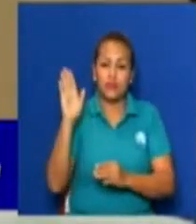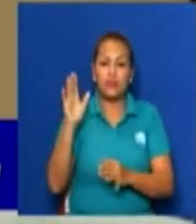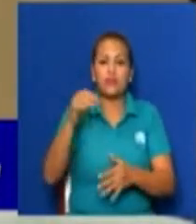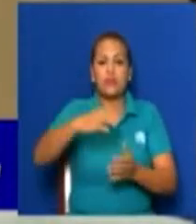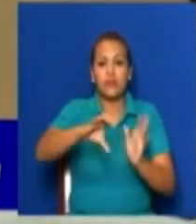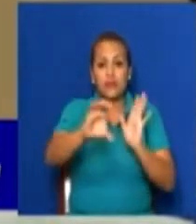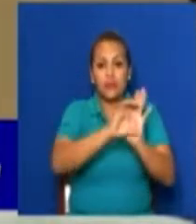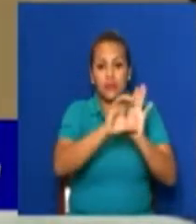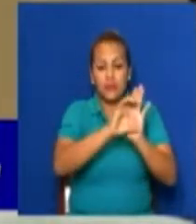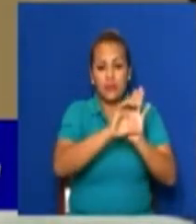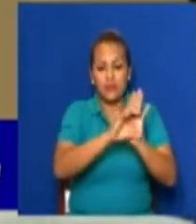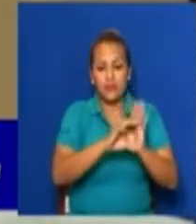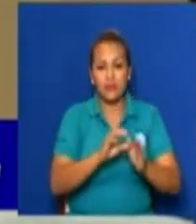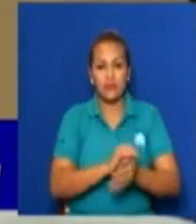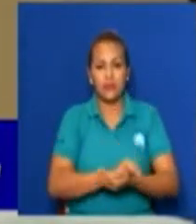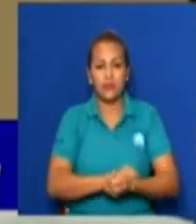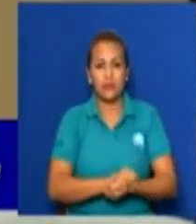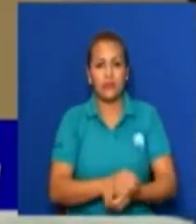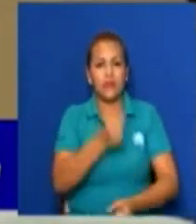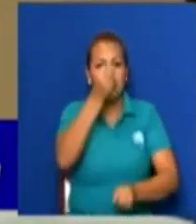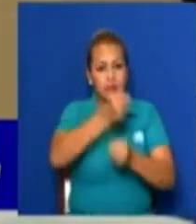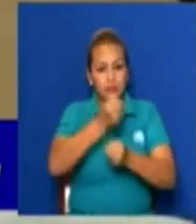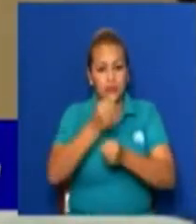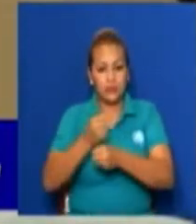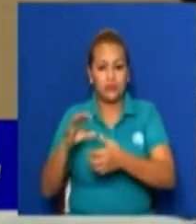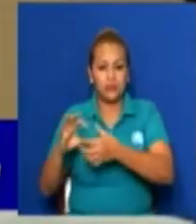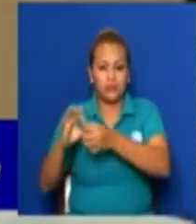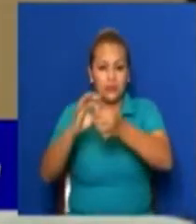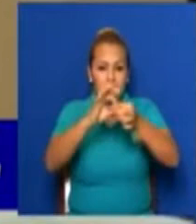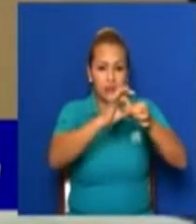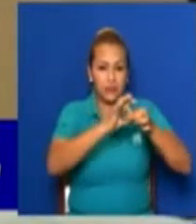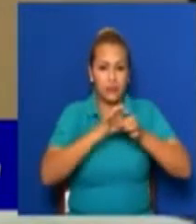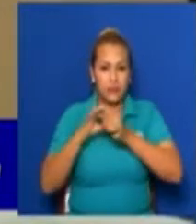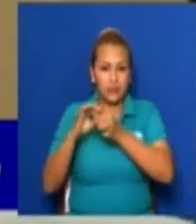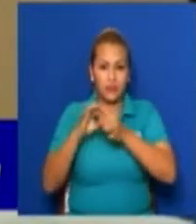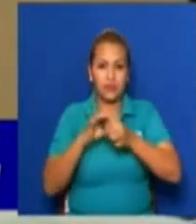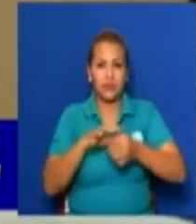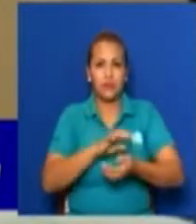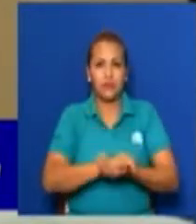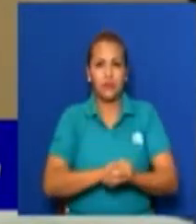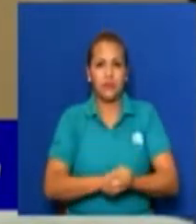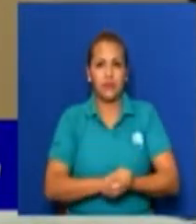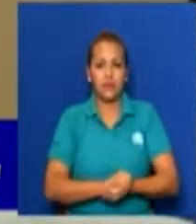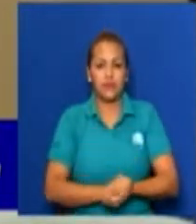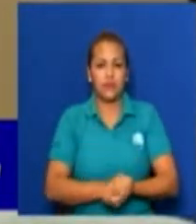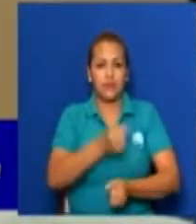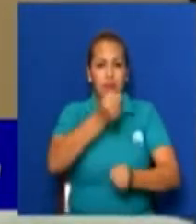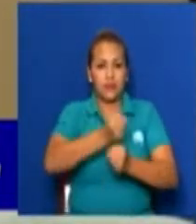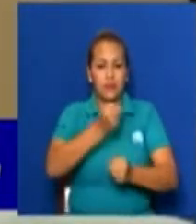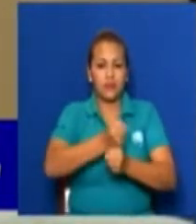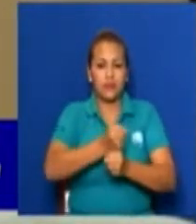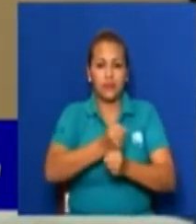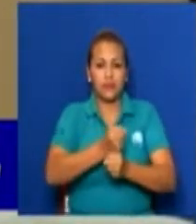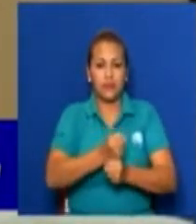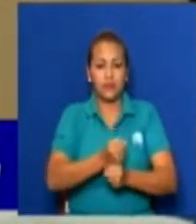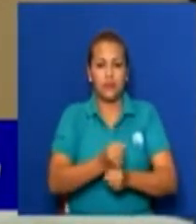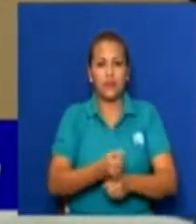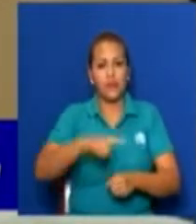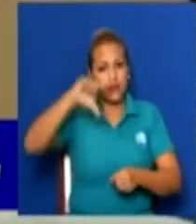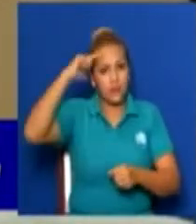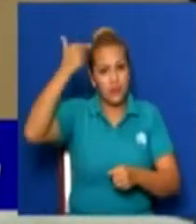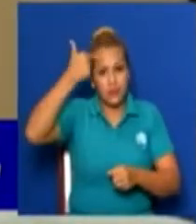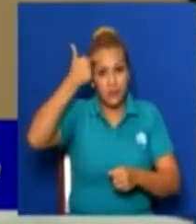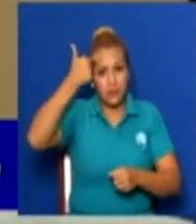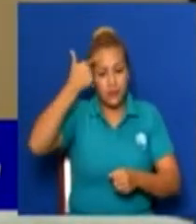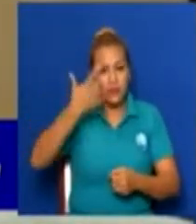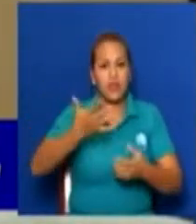constitucional trabajar en conjunto el tripartito, trabajadores, el Estado y la empresa